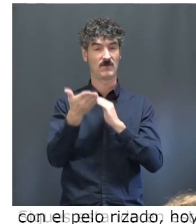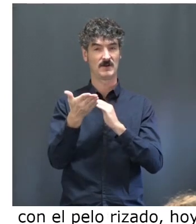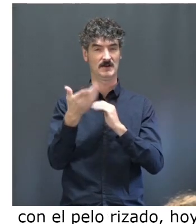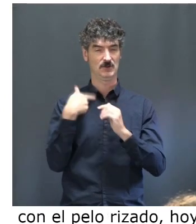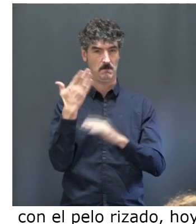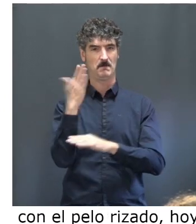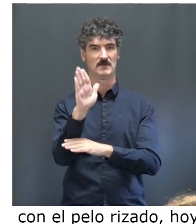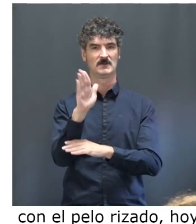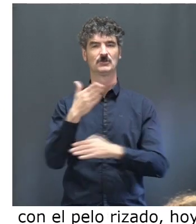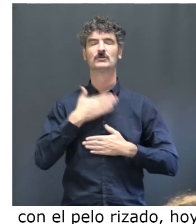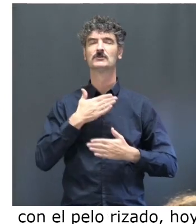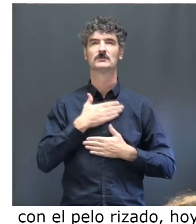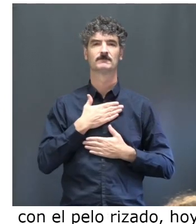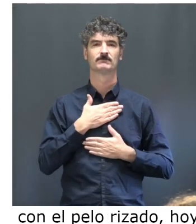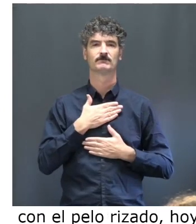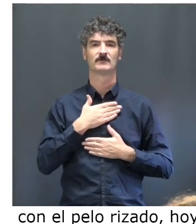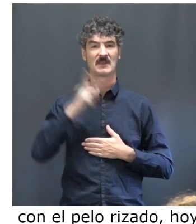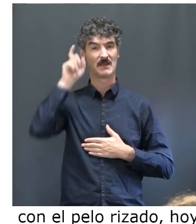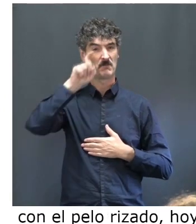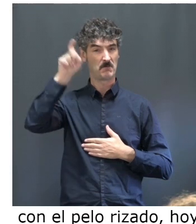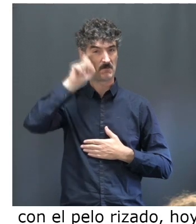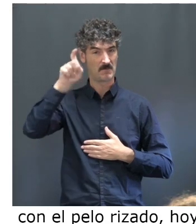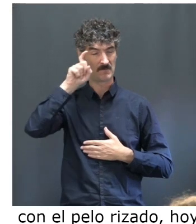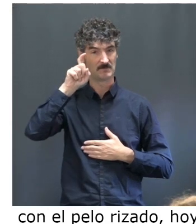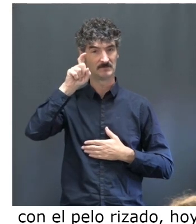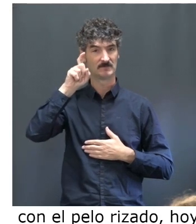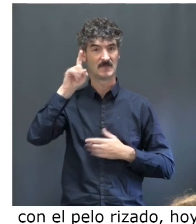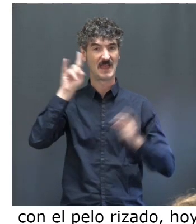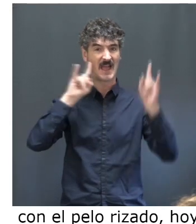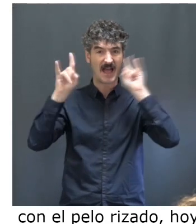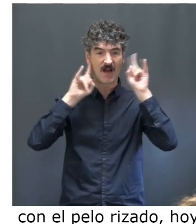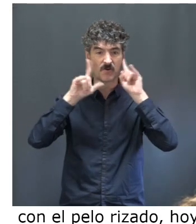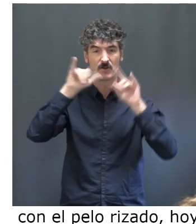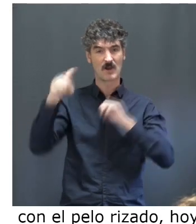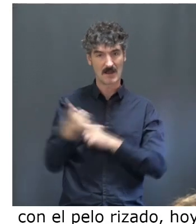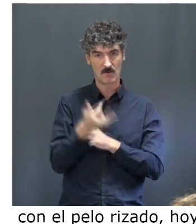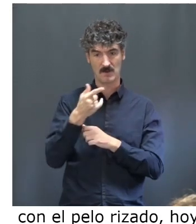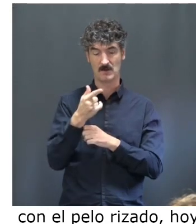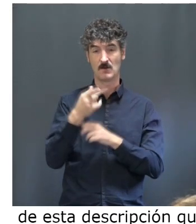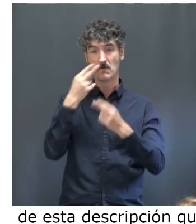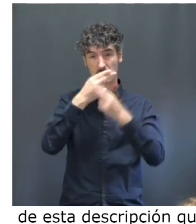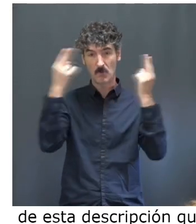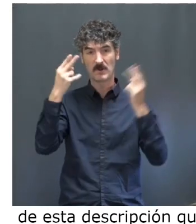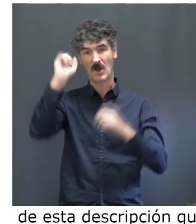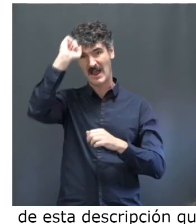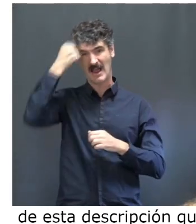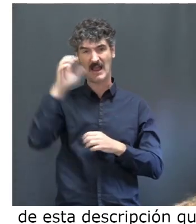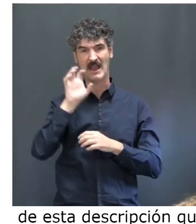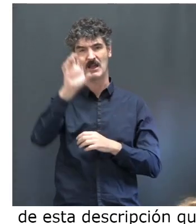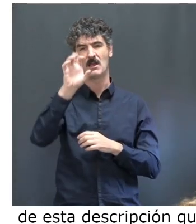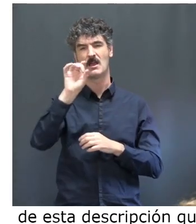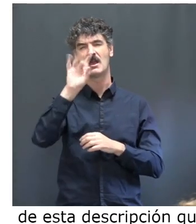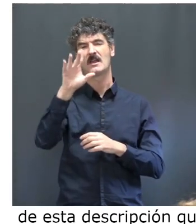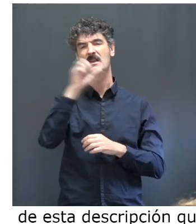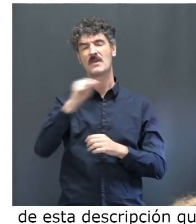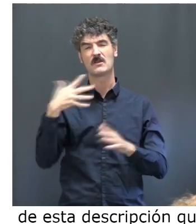presentar, soy maestra de audición y lenguaje y he trabajado en los colegios públicos de la Comunidad Autónoma de Aragón durante más de 15 años y